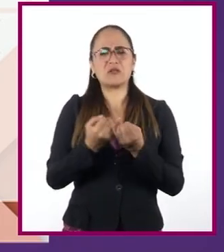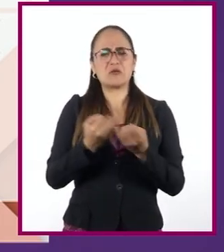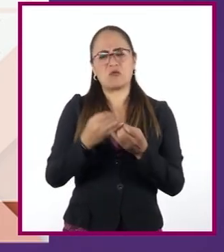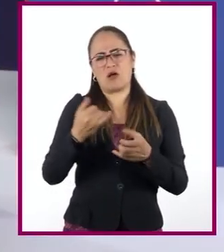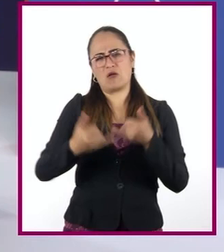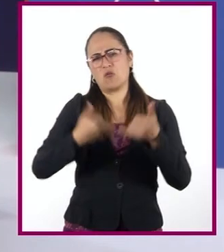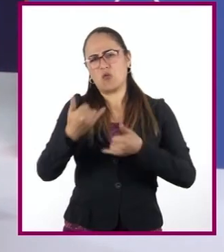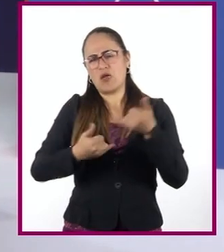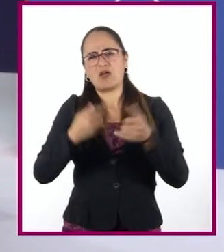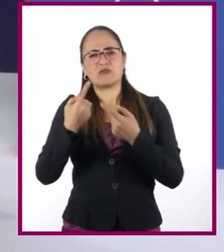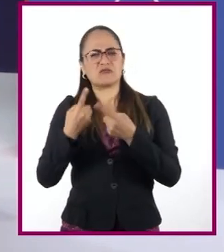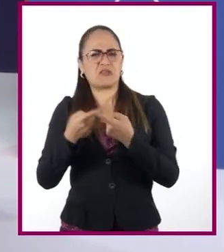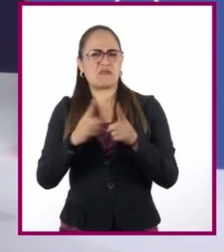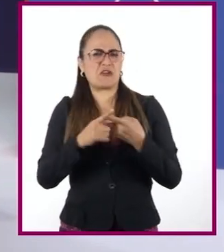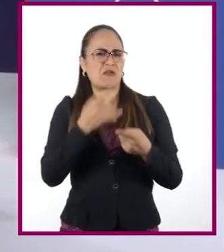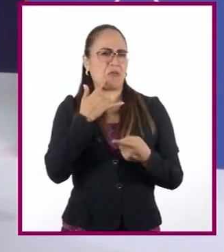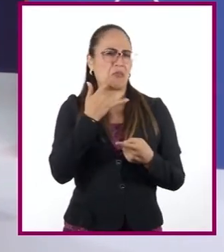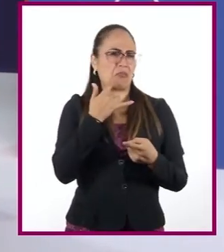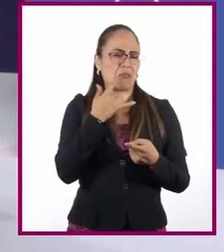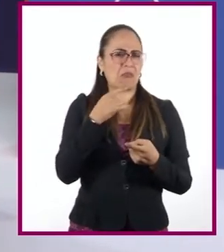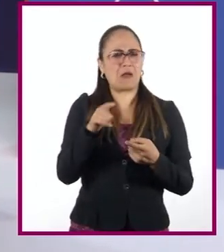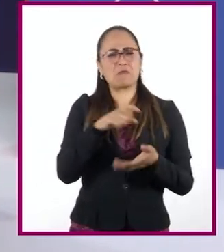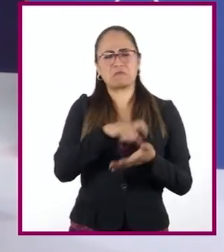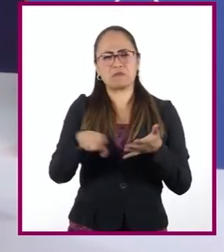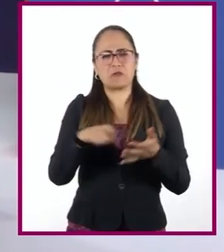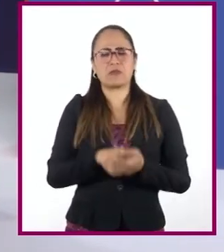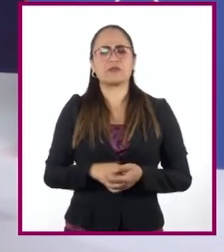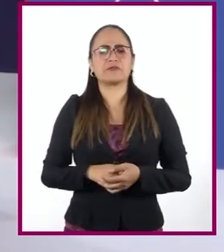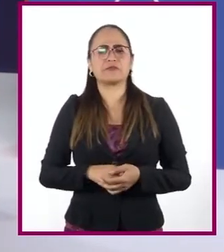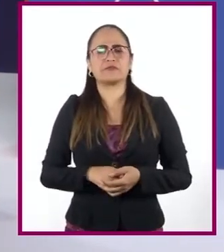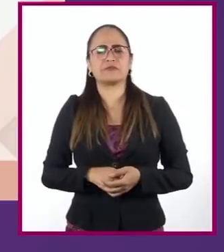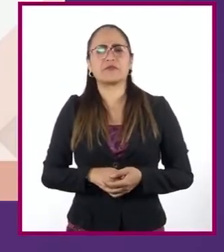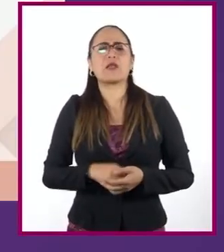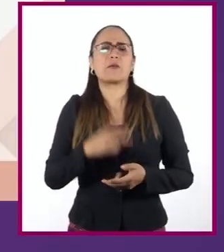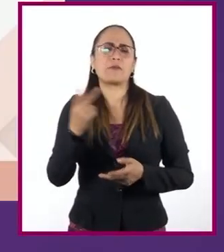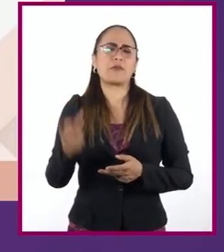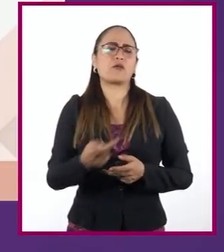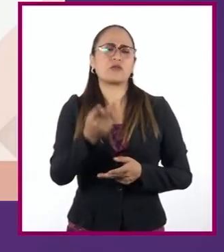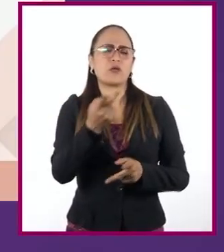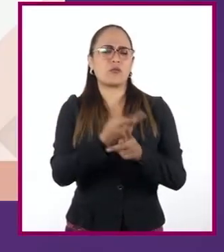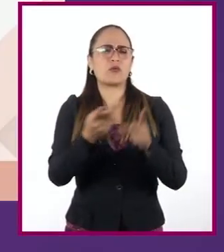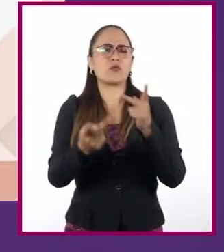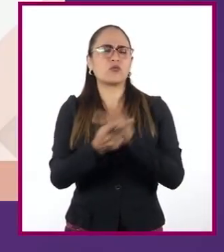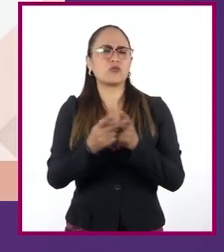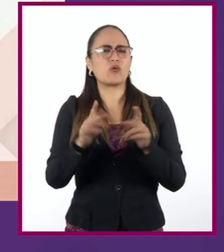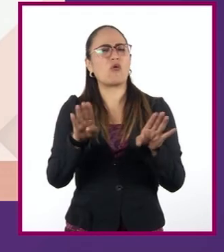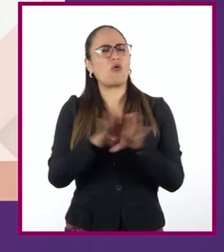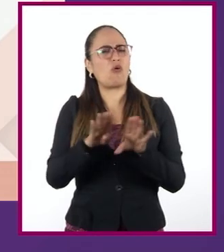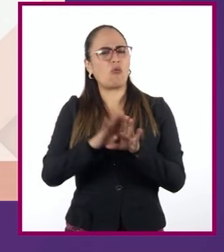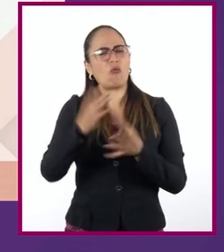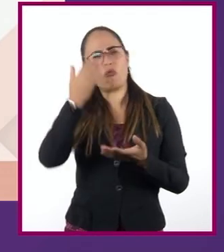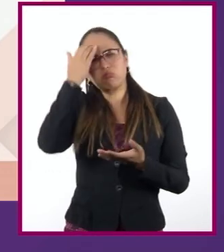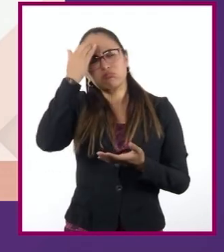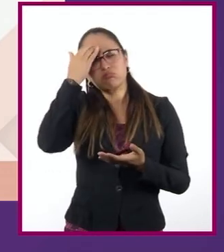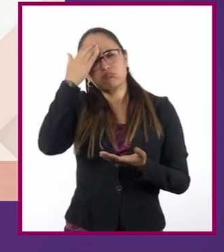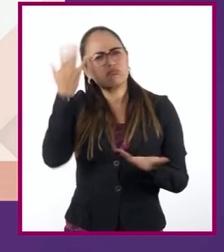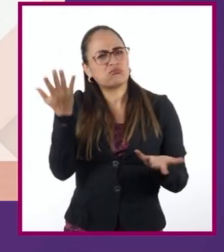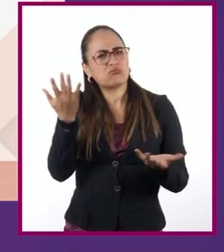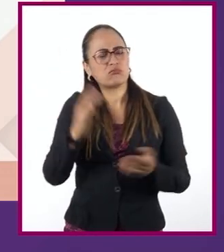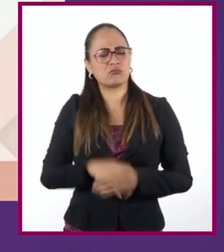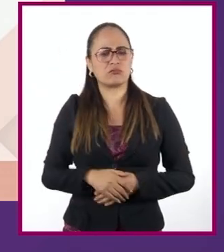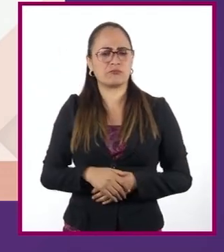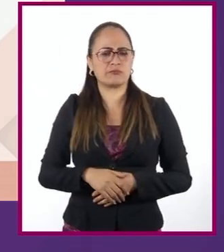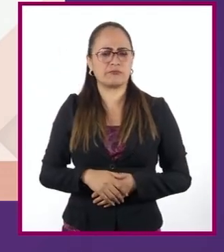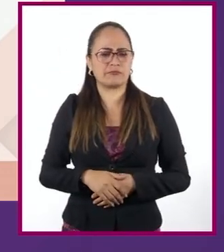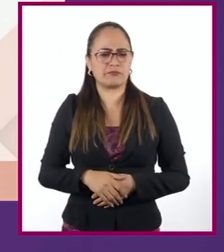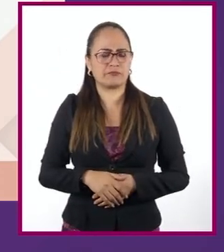entretenimiento. Para la pregunta, ¿cómo conociste el producto?, el siguiente texto puede ser una opción.